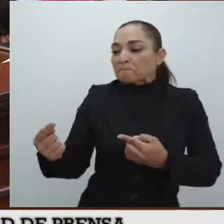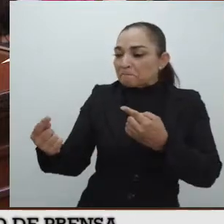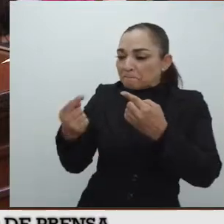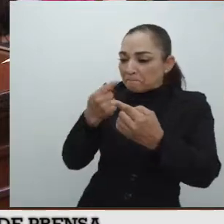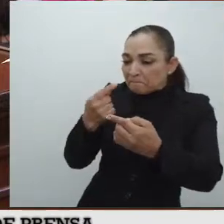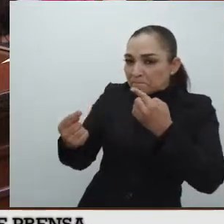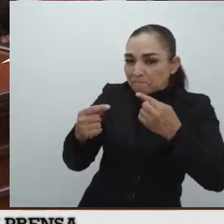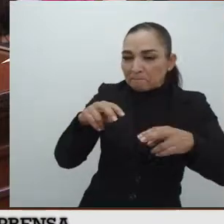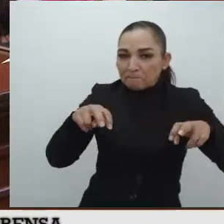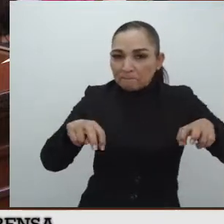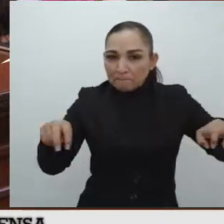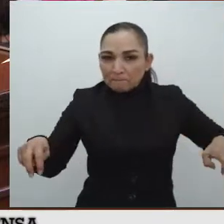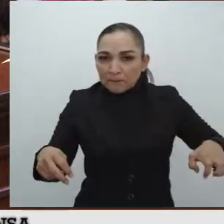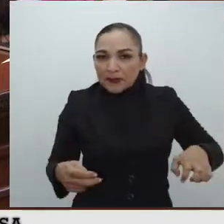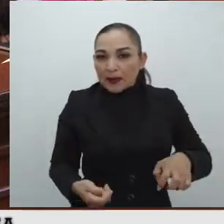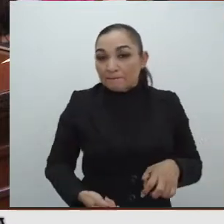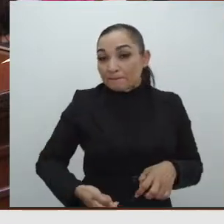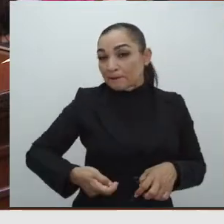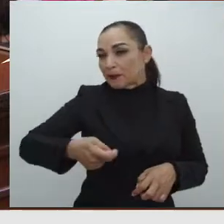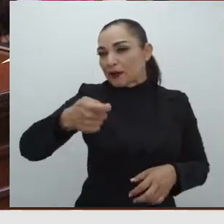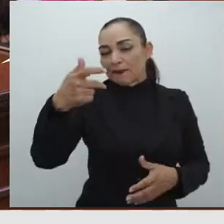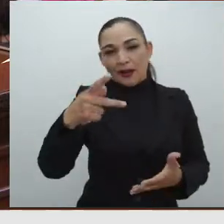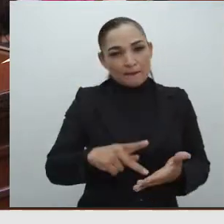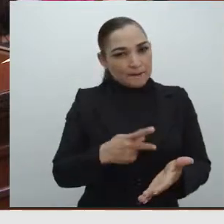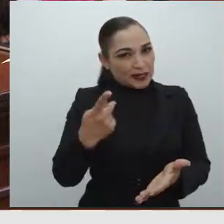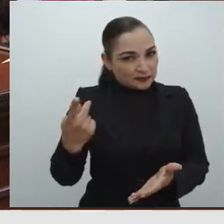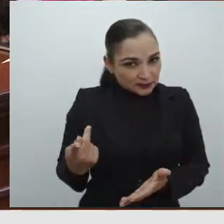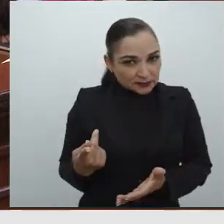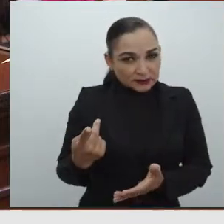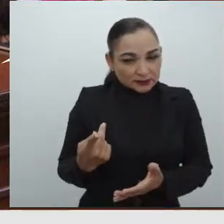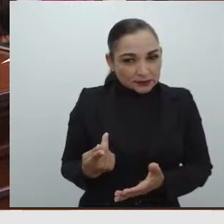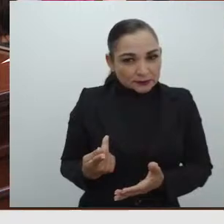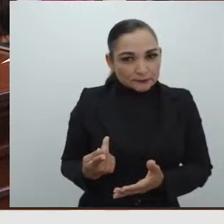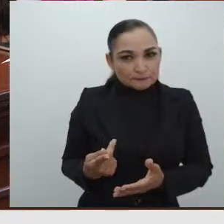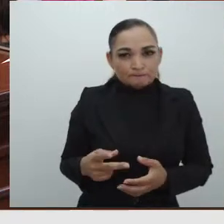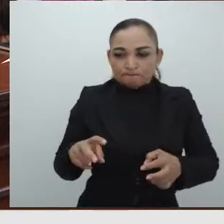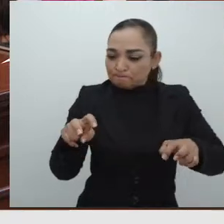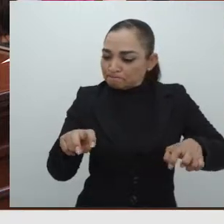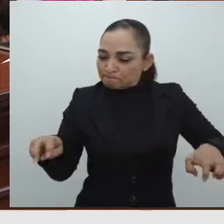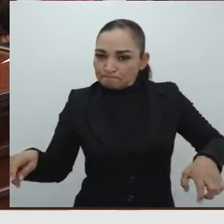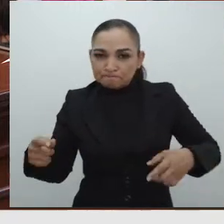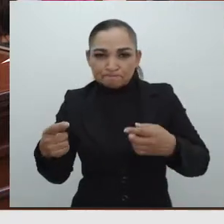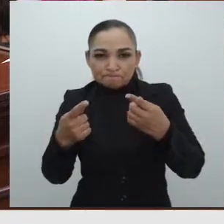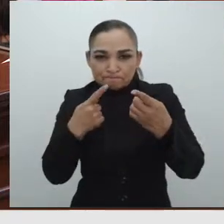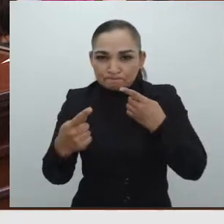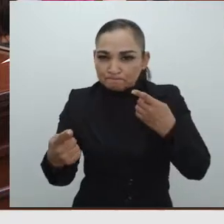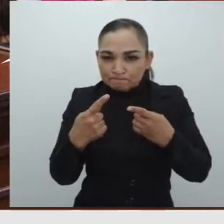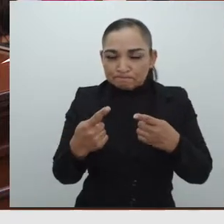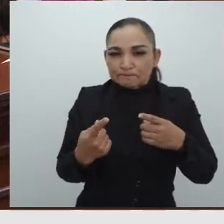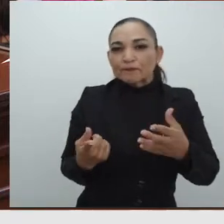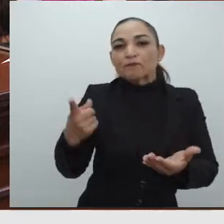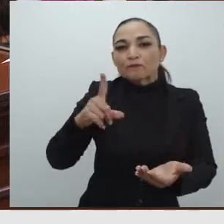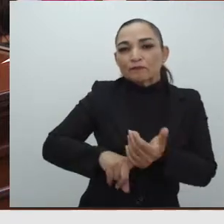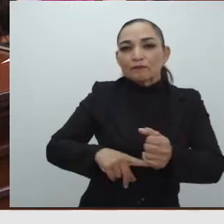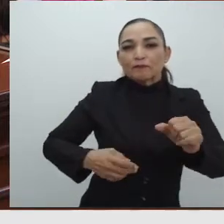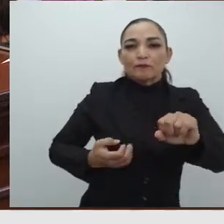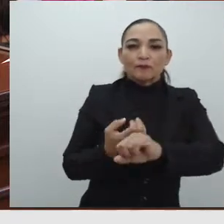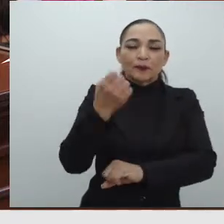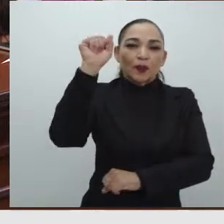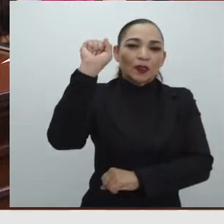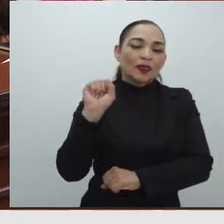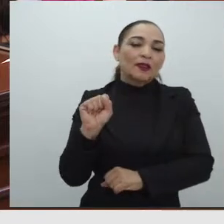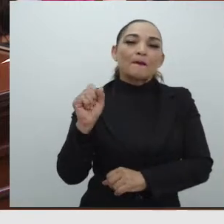vez, este antecedente es muy interesante, poner en la mesa por primera vez en el estado de Sinaloa una